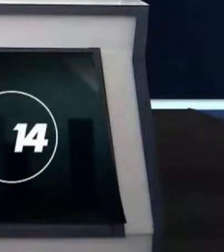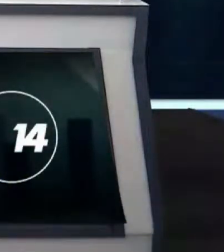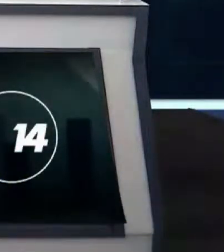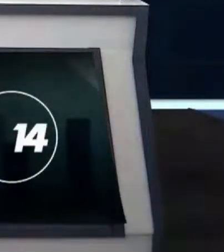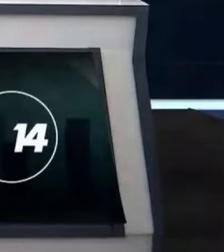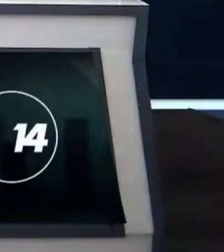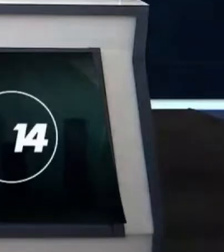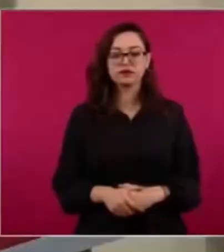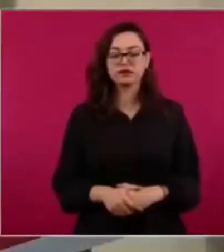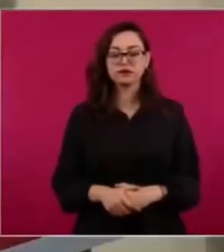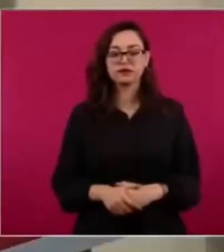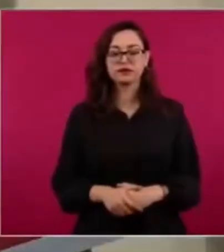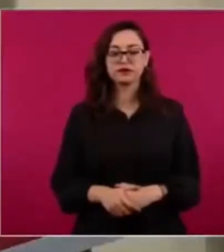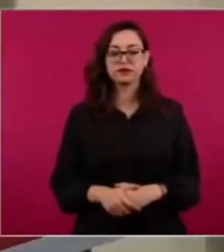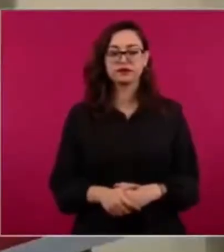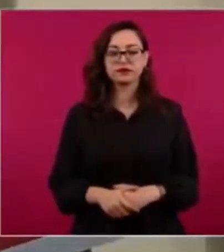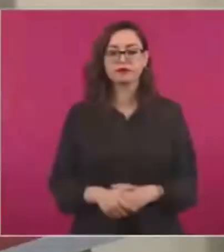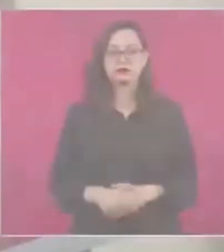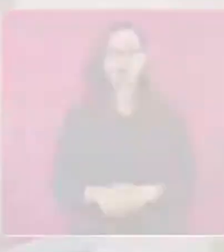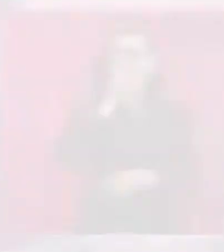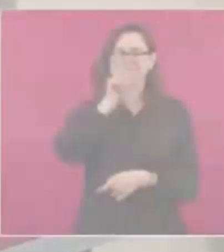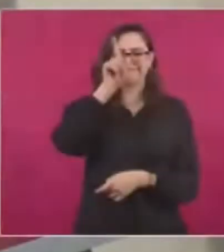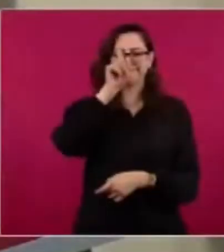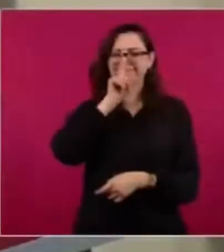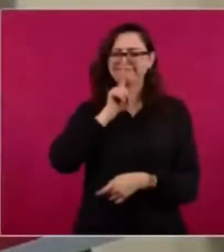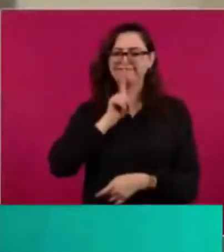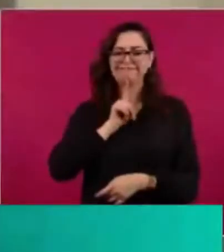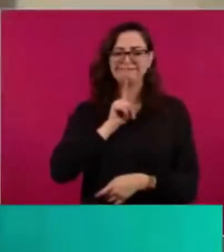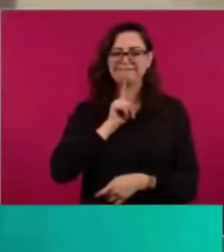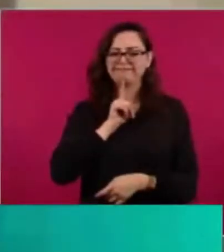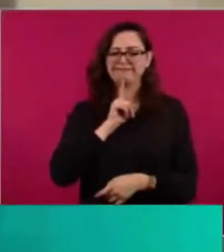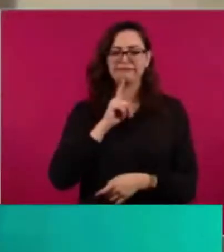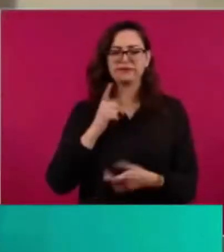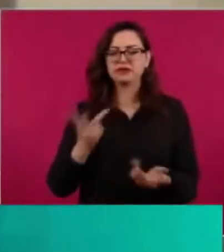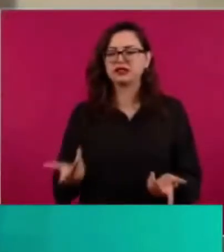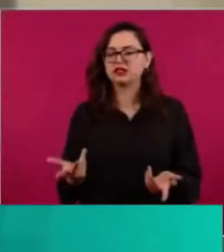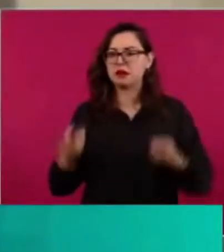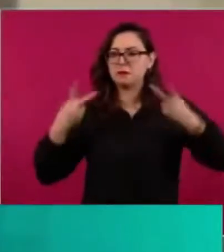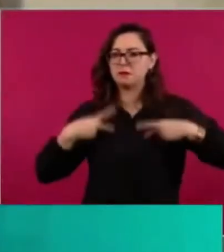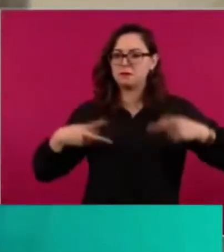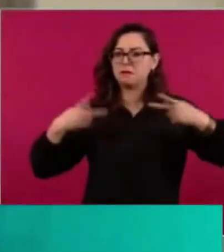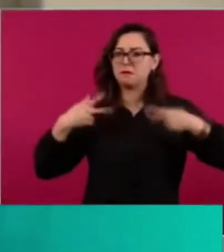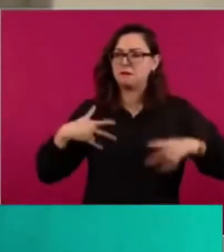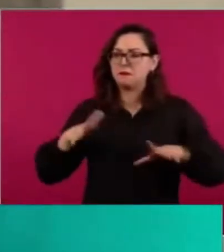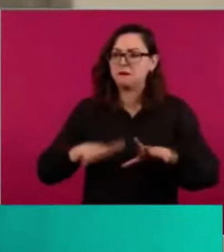El propósito no es militarizar o ir al autoritarismo,